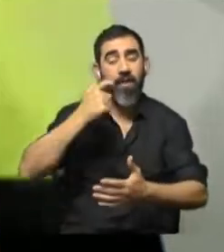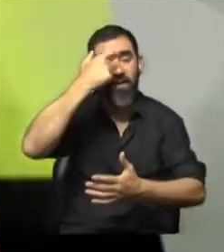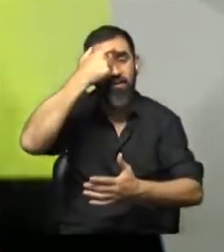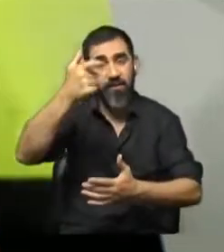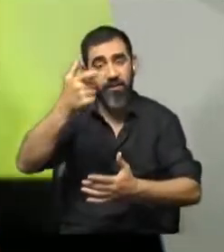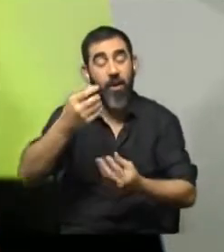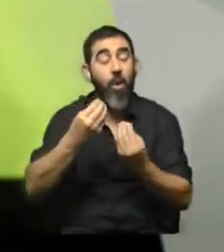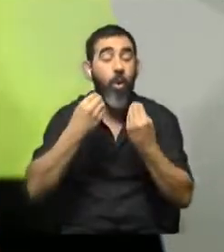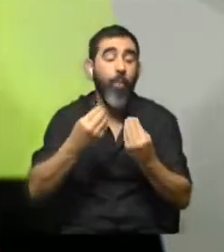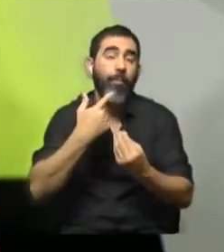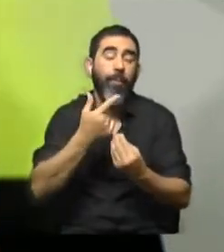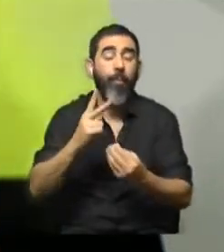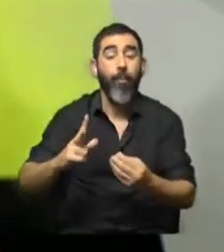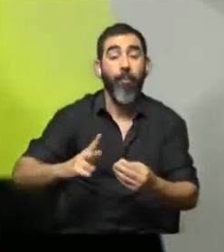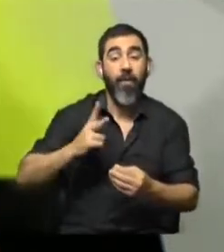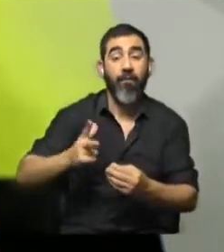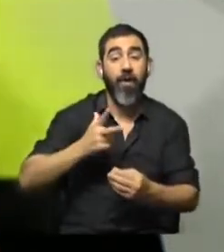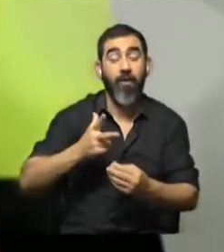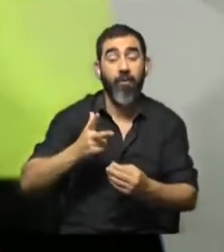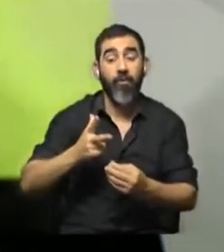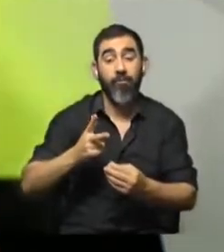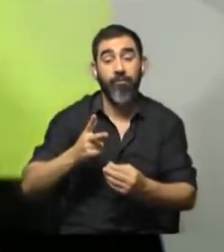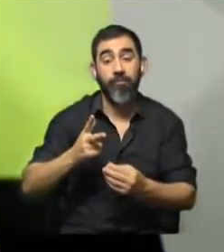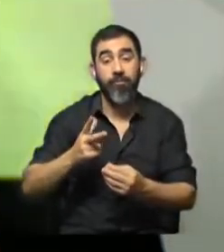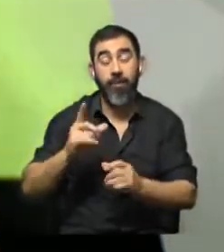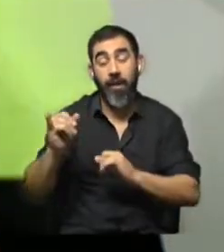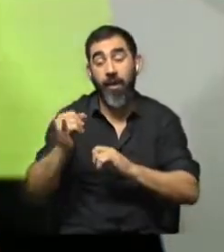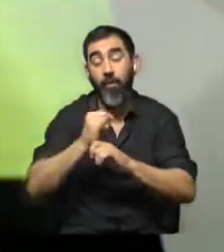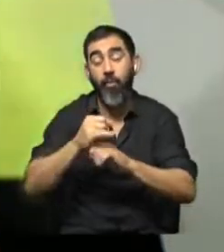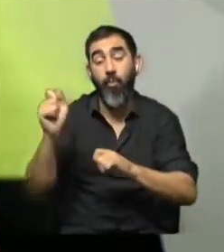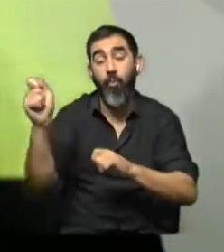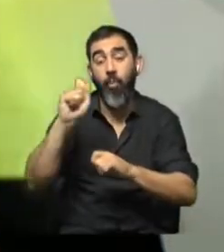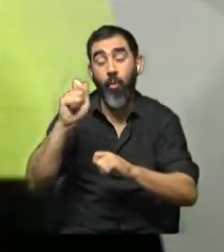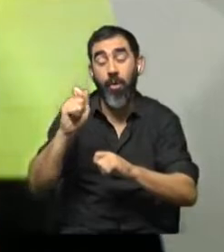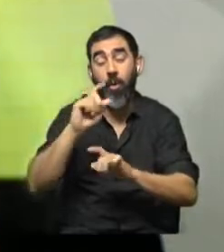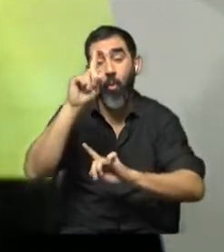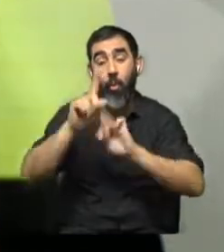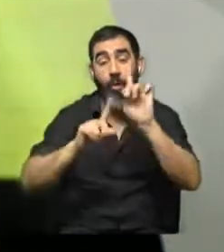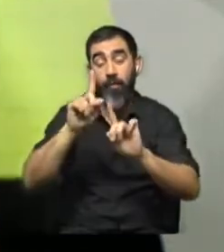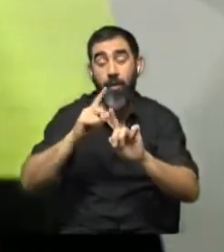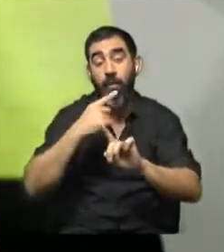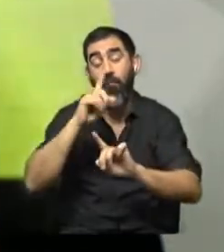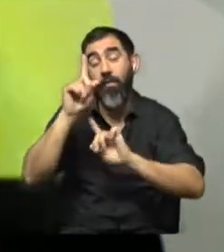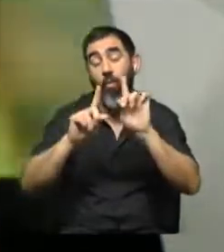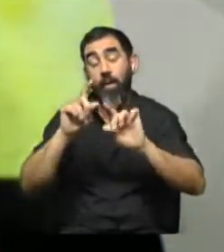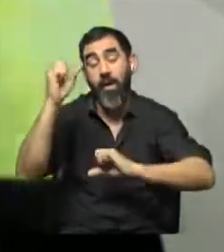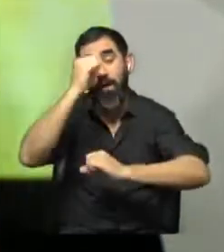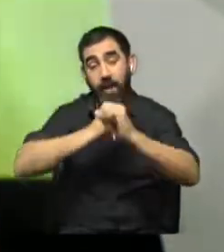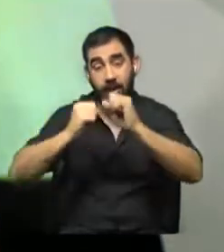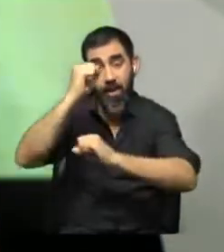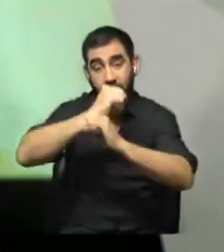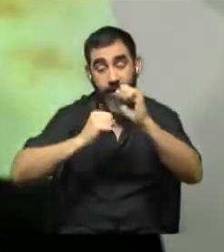o cuando un privado y una institución pública, como en este caso la universidad o la Facultad de Ingeniería de la